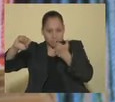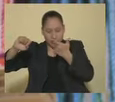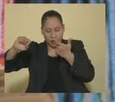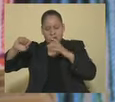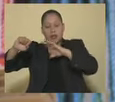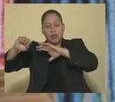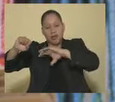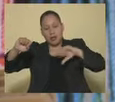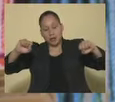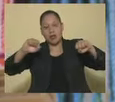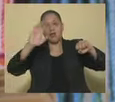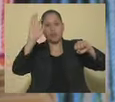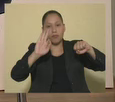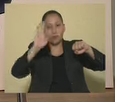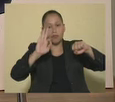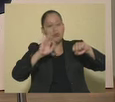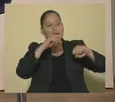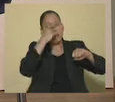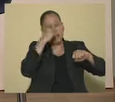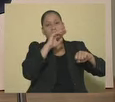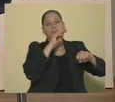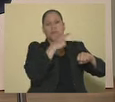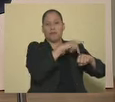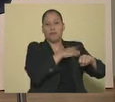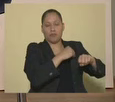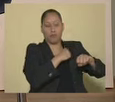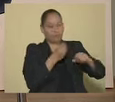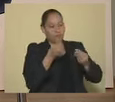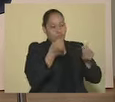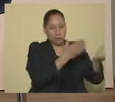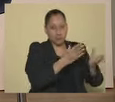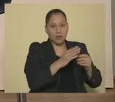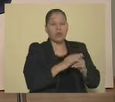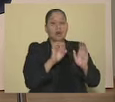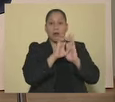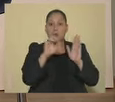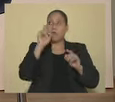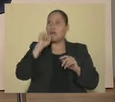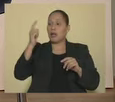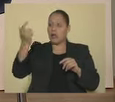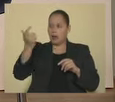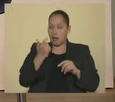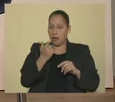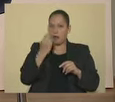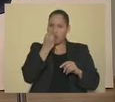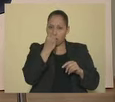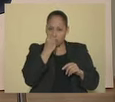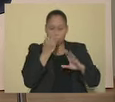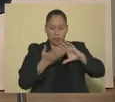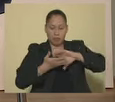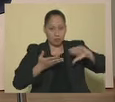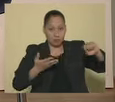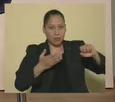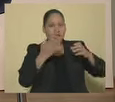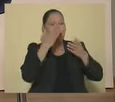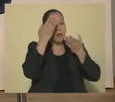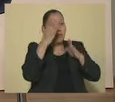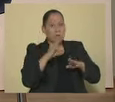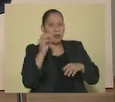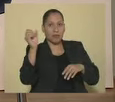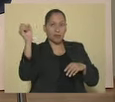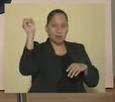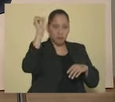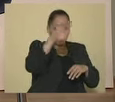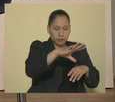el porcentaje que el juez le haya asignado. Si a ella le dan un porcentaje de pensión, se lo depositan directamente